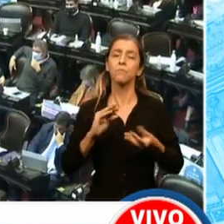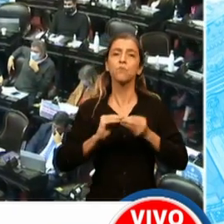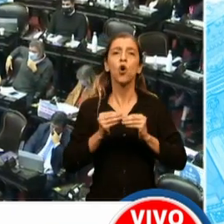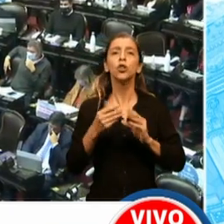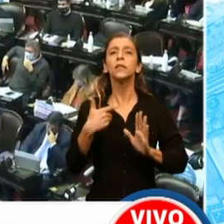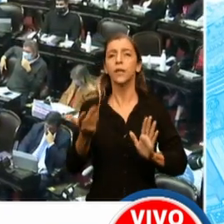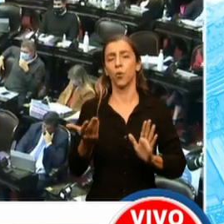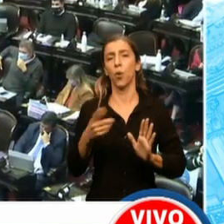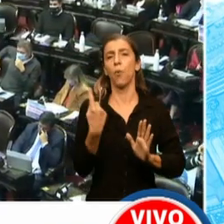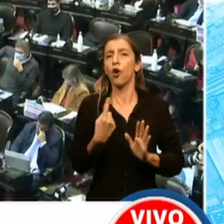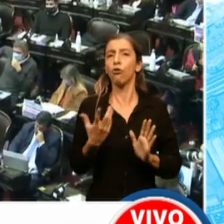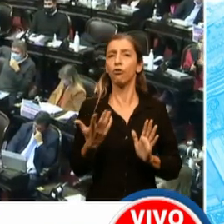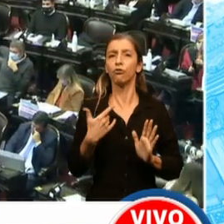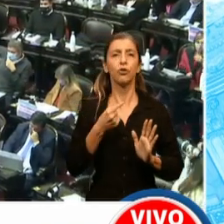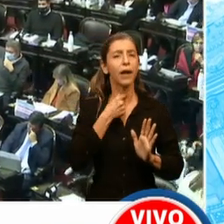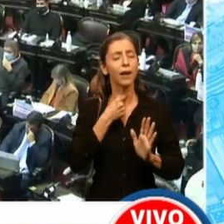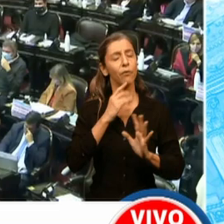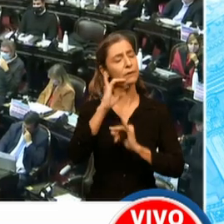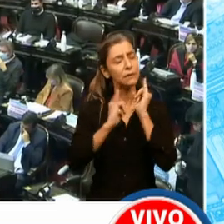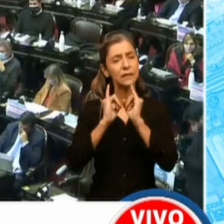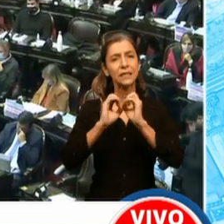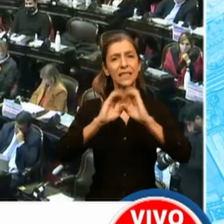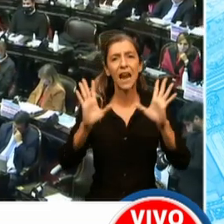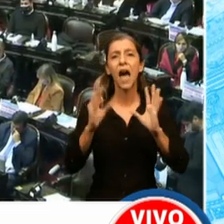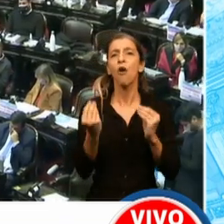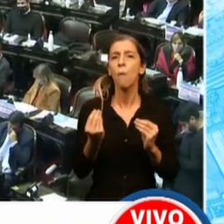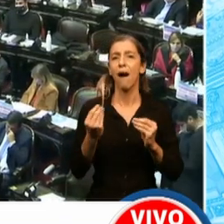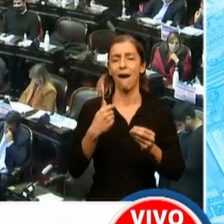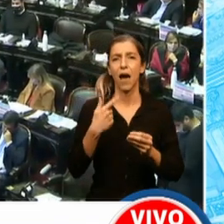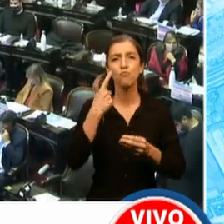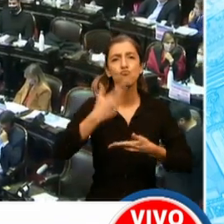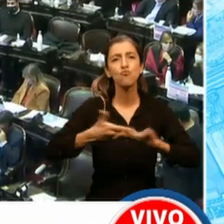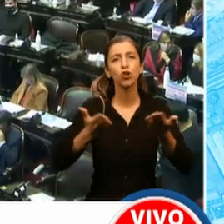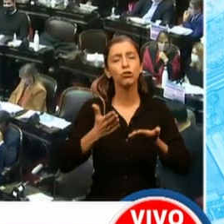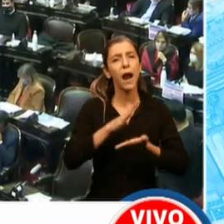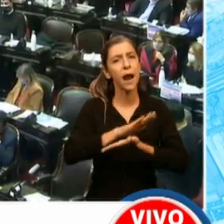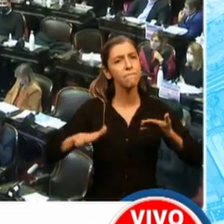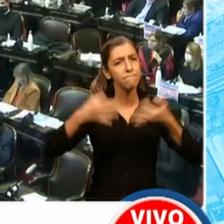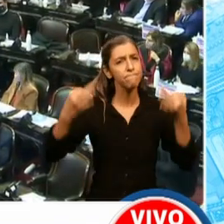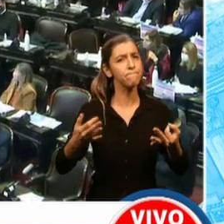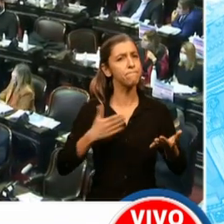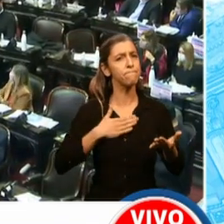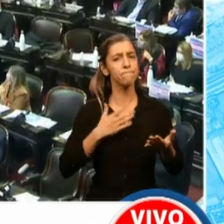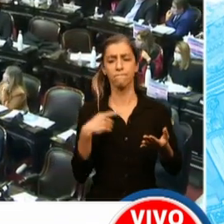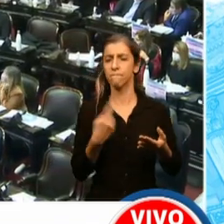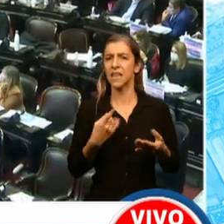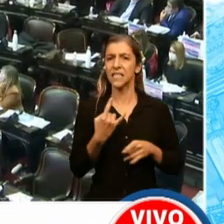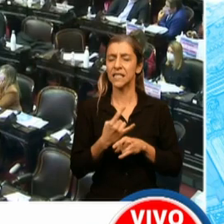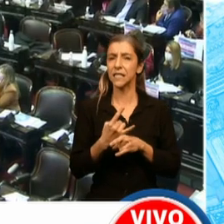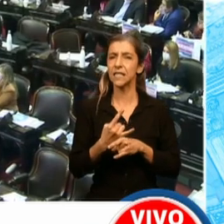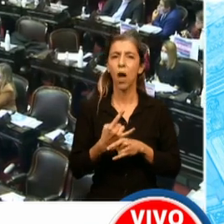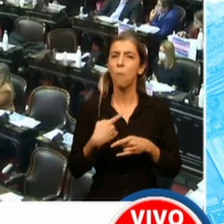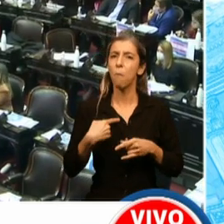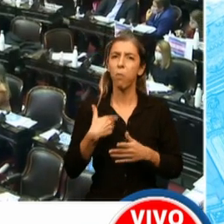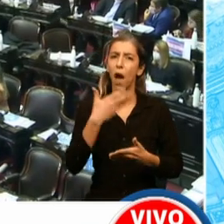clara definición respecto de la honestidad intelectual con la que actuamos cada vez que sentimos que en esta